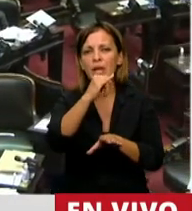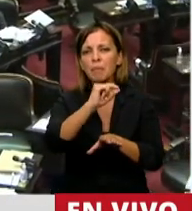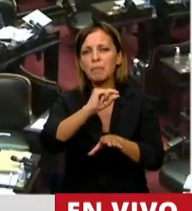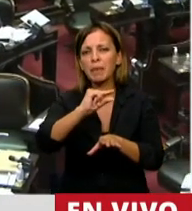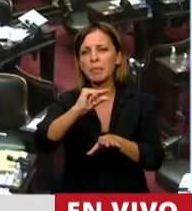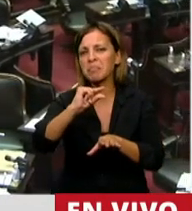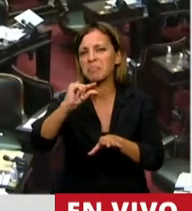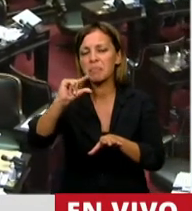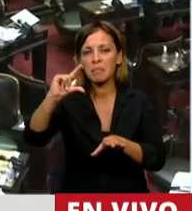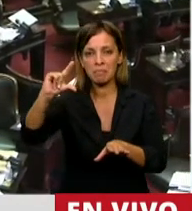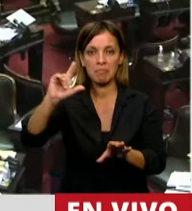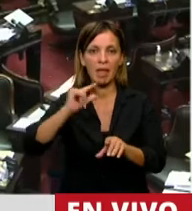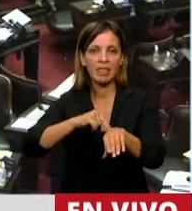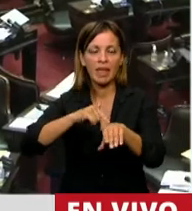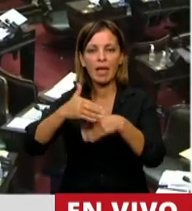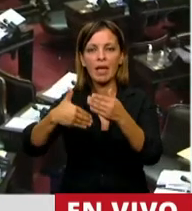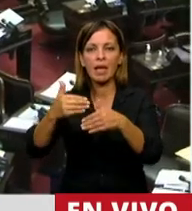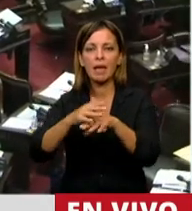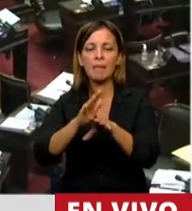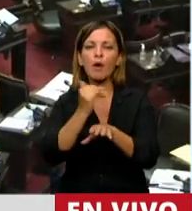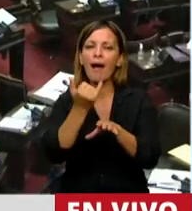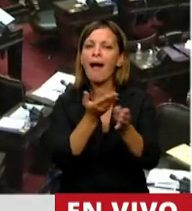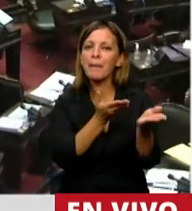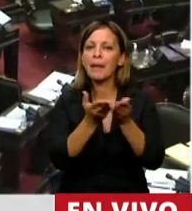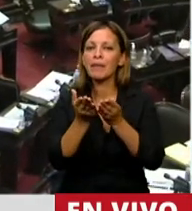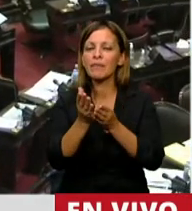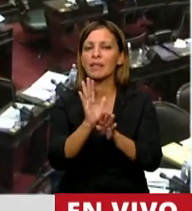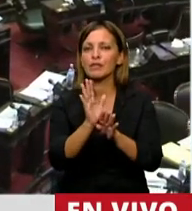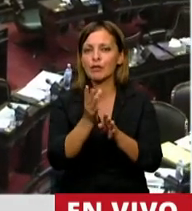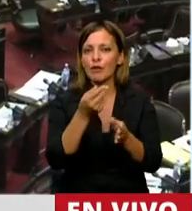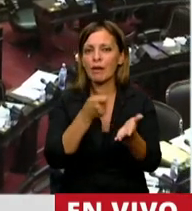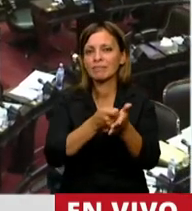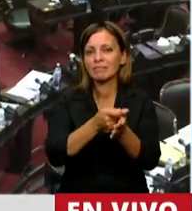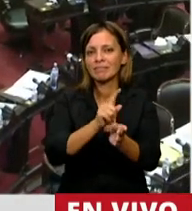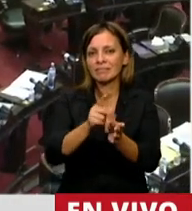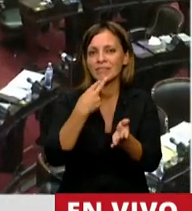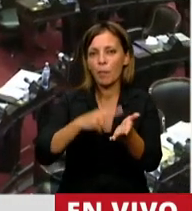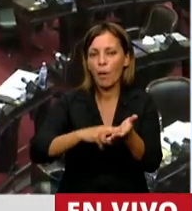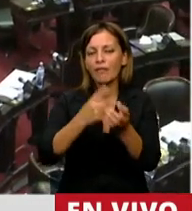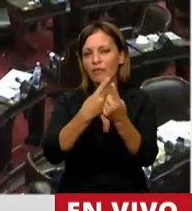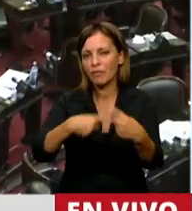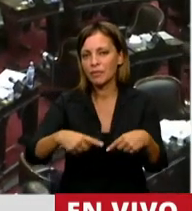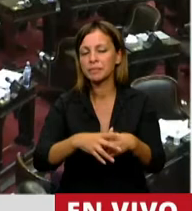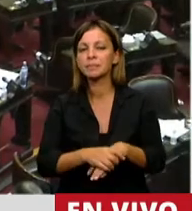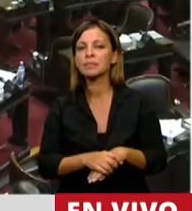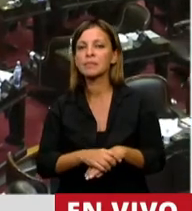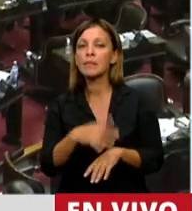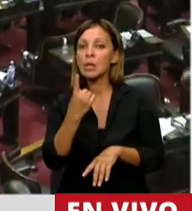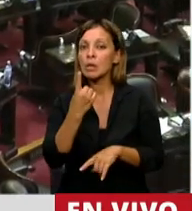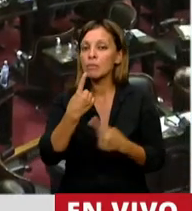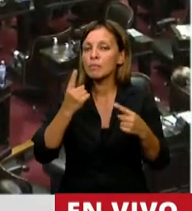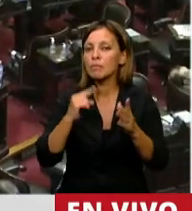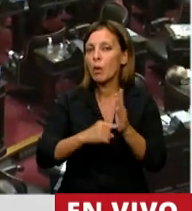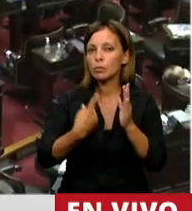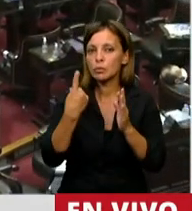creciente en el tiempo, gozando de un conjunto de beneficios tributarios, administrativos y judiciales. Y un aspecto que